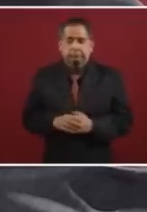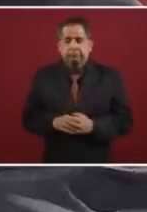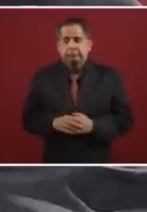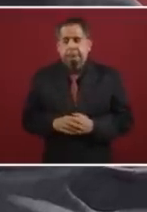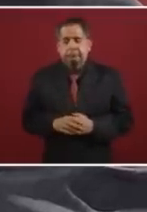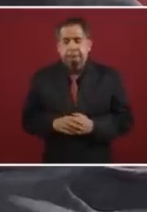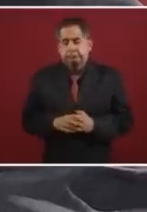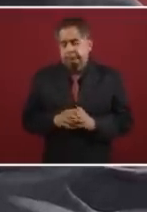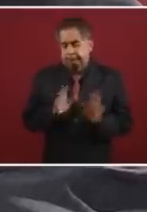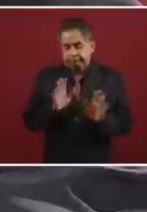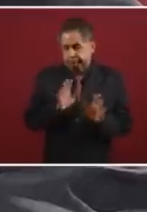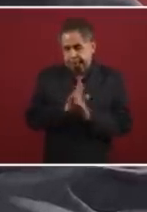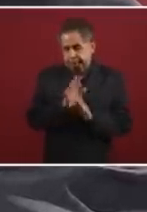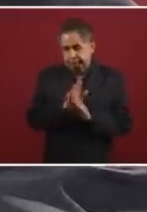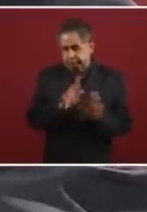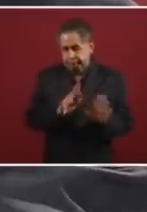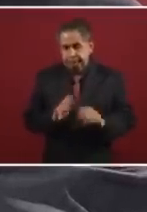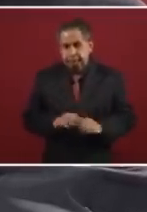básicamente